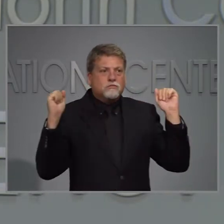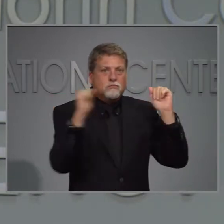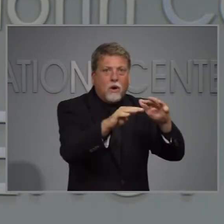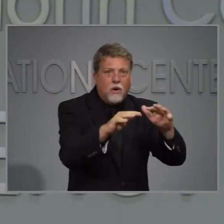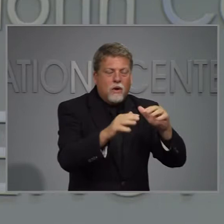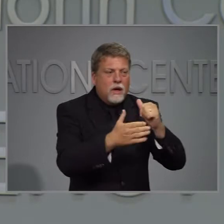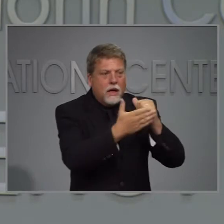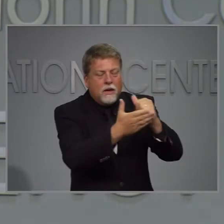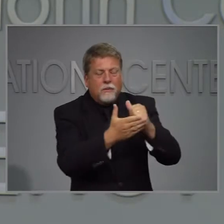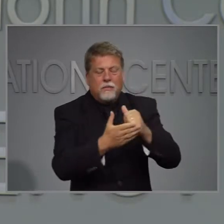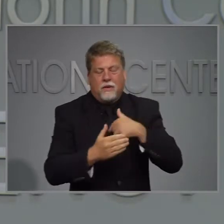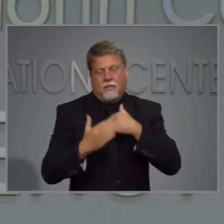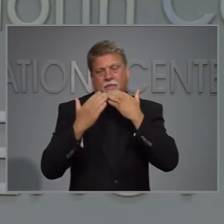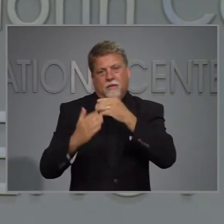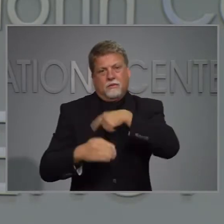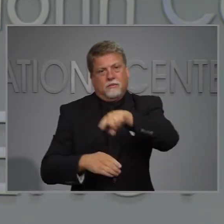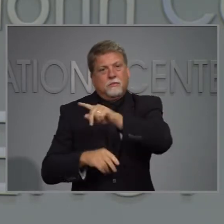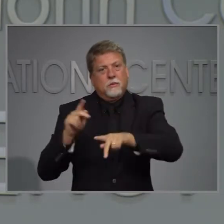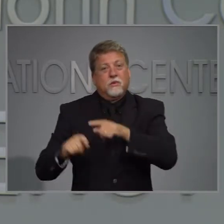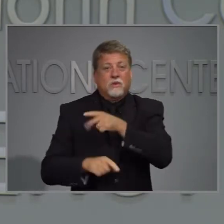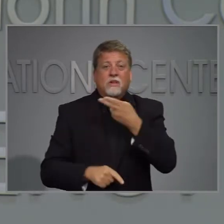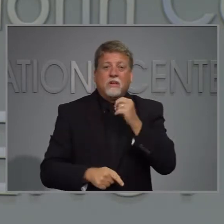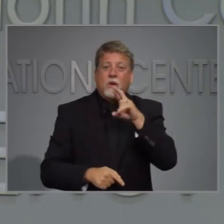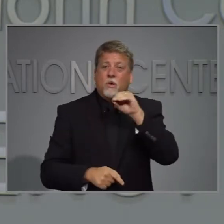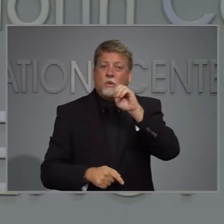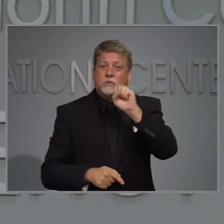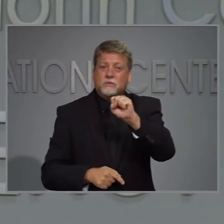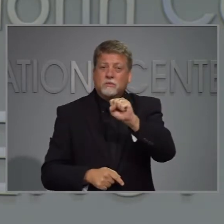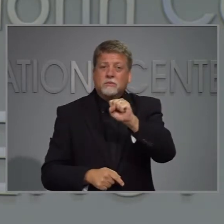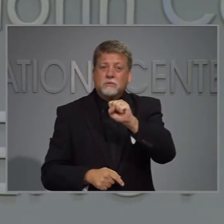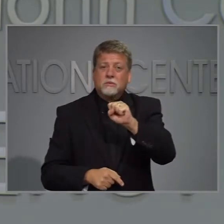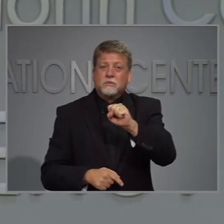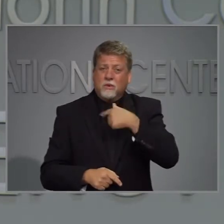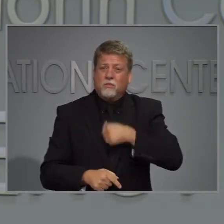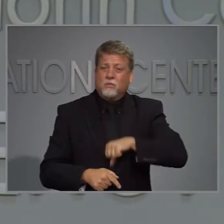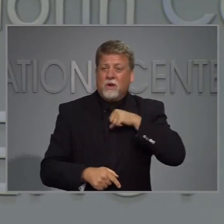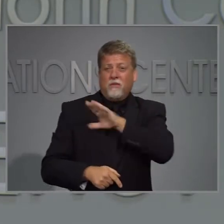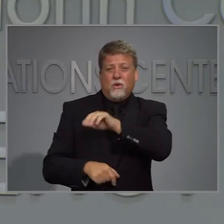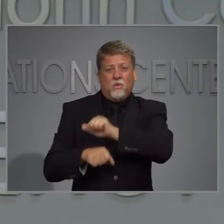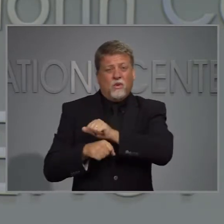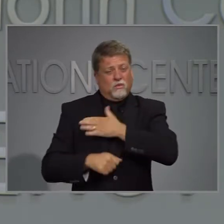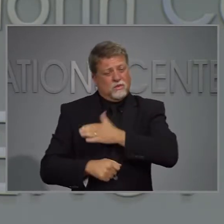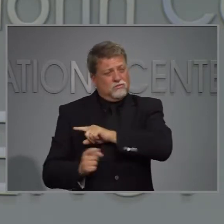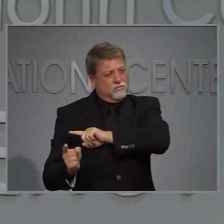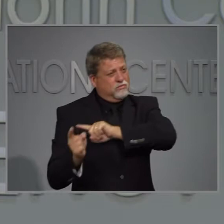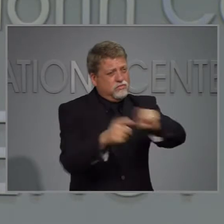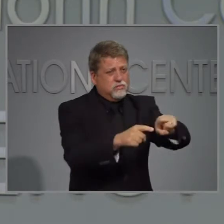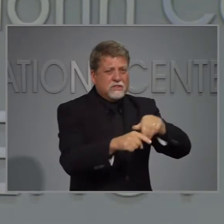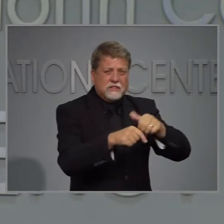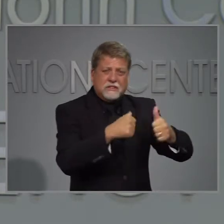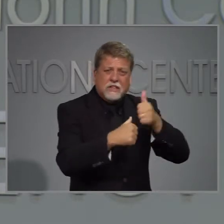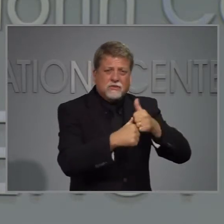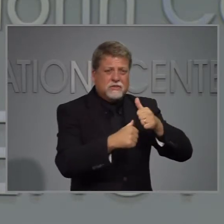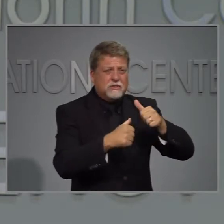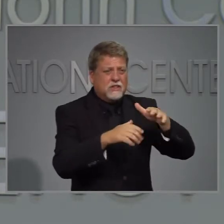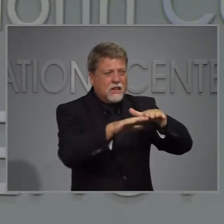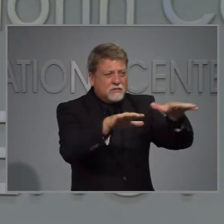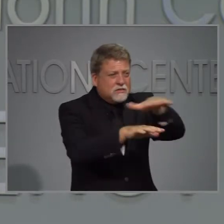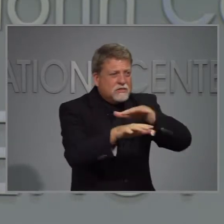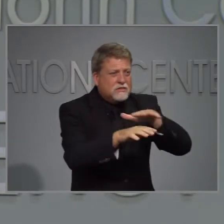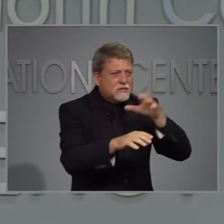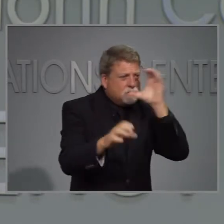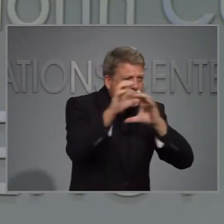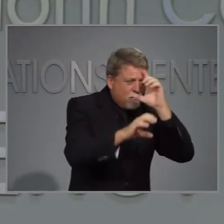atrapadas y los llevaron a los hospitales. Sus esfuerzos heroicos nos enorgullecen. Vi algunas de las áreas con